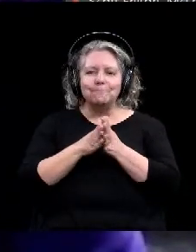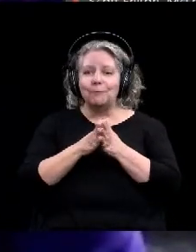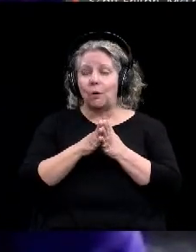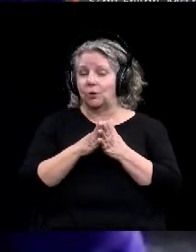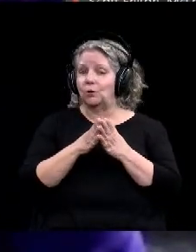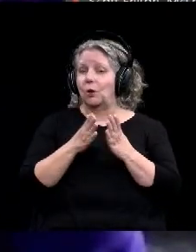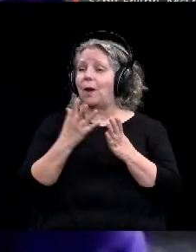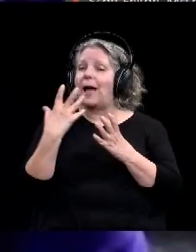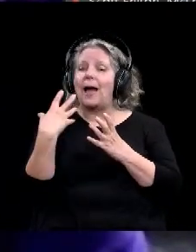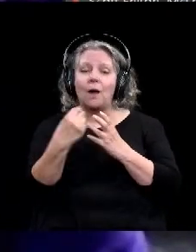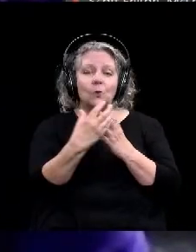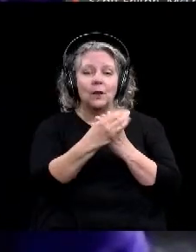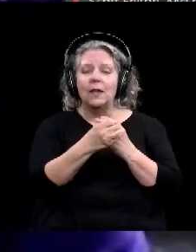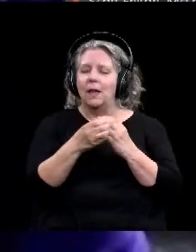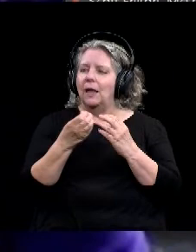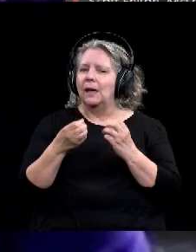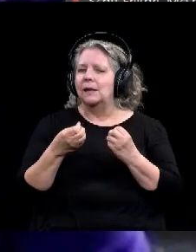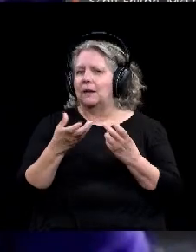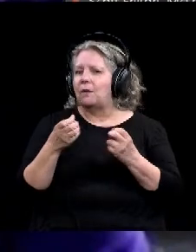alcalde